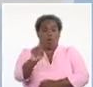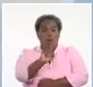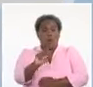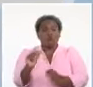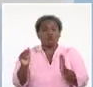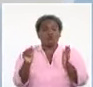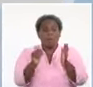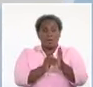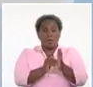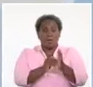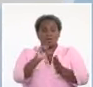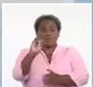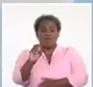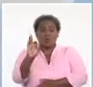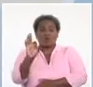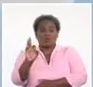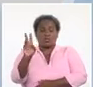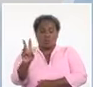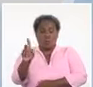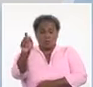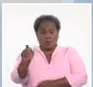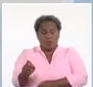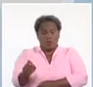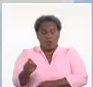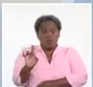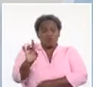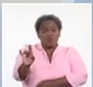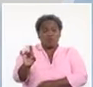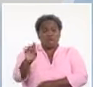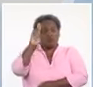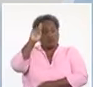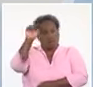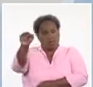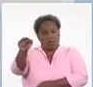11.082 sospechosos de estos pacientes que están ingresados,